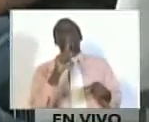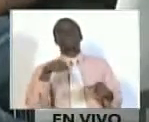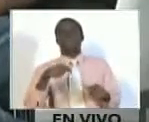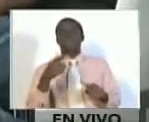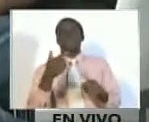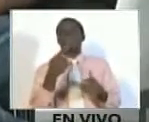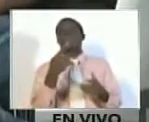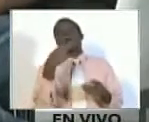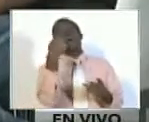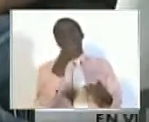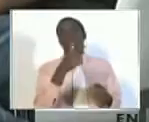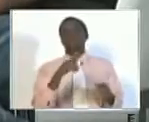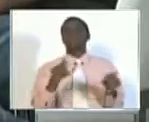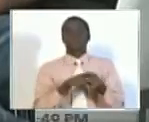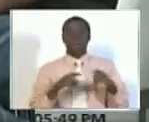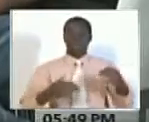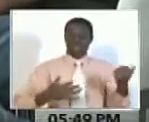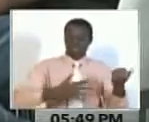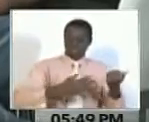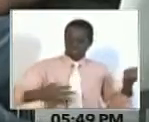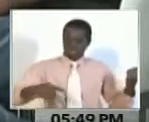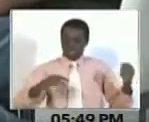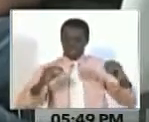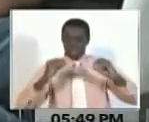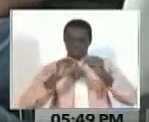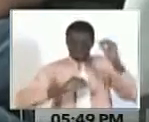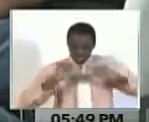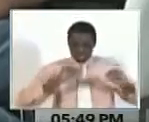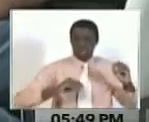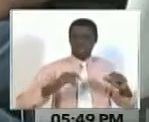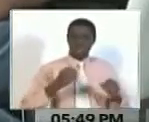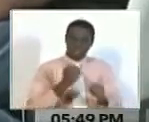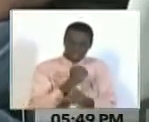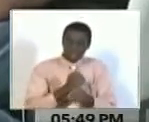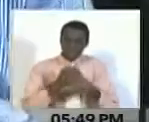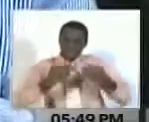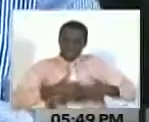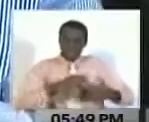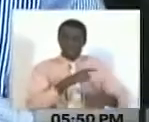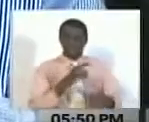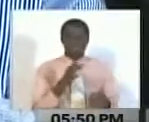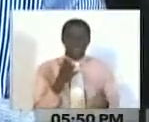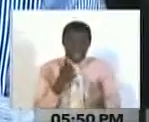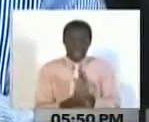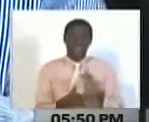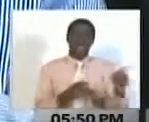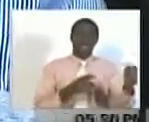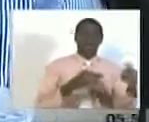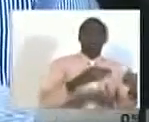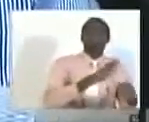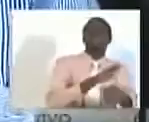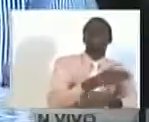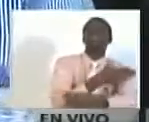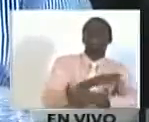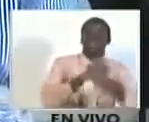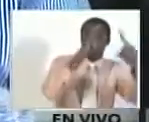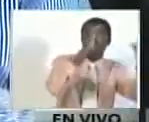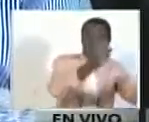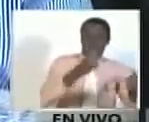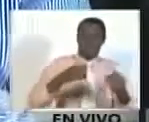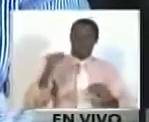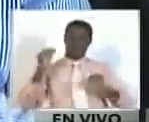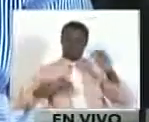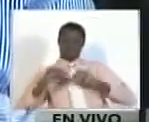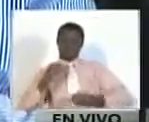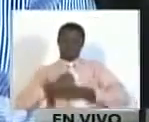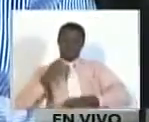¿cómo se llama? Fabricantes de instrumentos musicales, porque lo que queremos es hacer alianzas entre quien fabrica el instrumento y el músico. Hay otras fábricas multinacionales que le